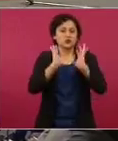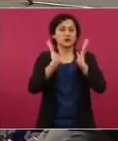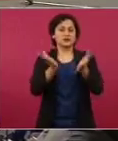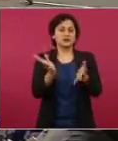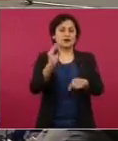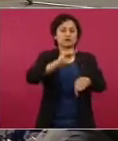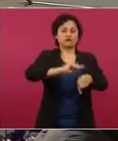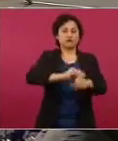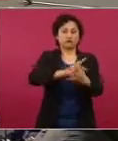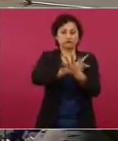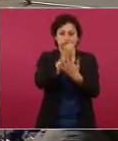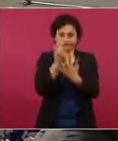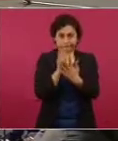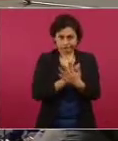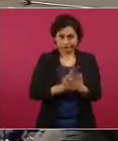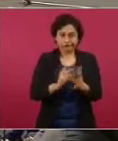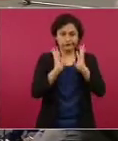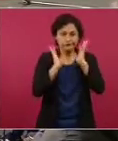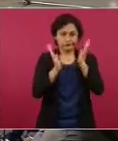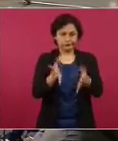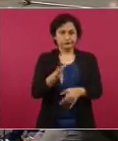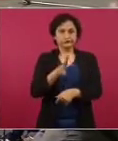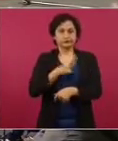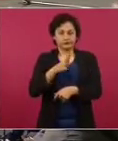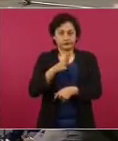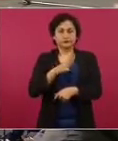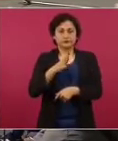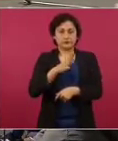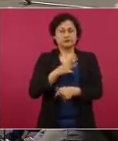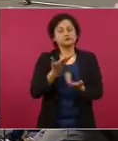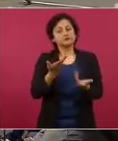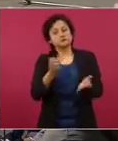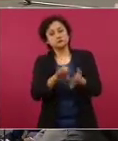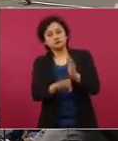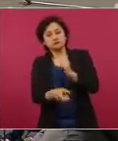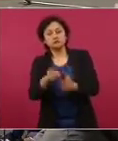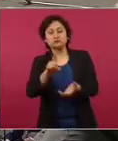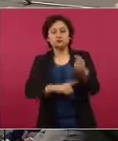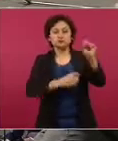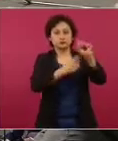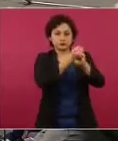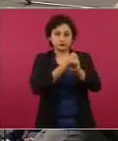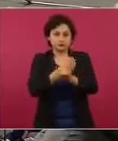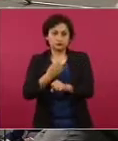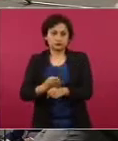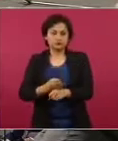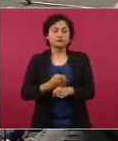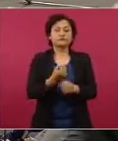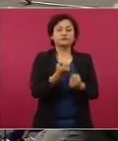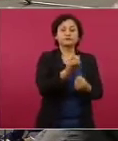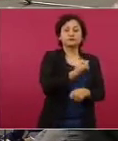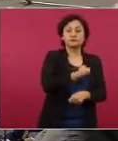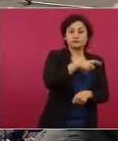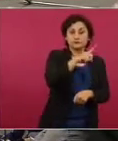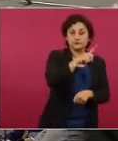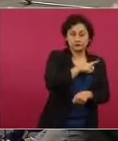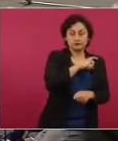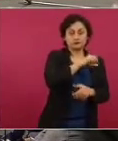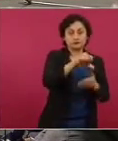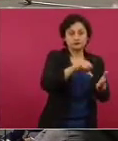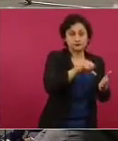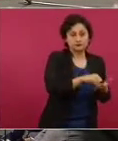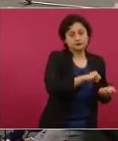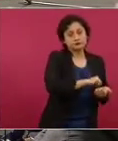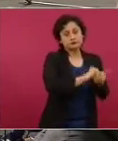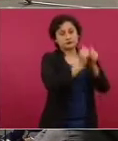el programa, que ya están transitando las unidades de salud de los gobiernos de los estados al IMSS Bienestar, 2 estados